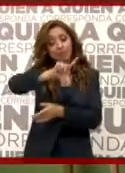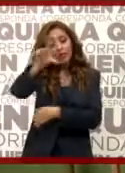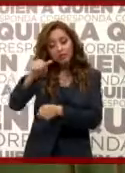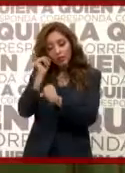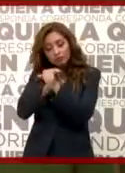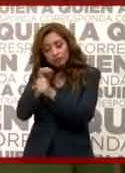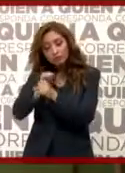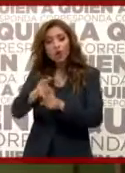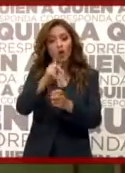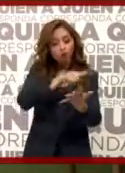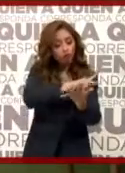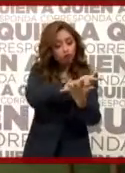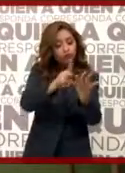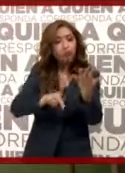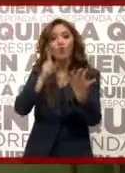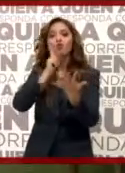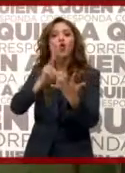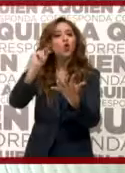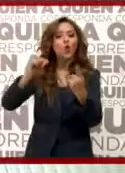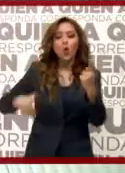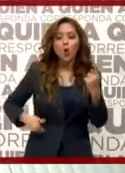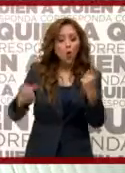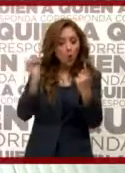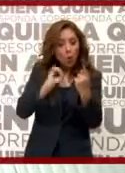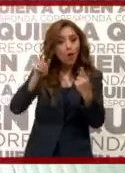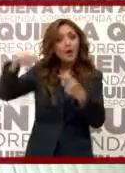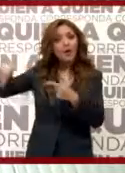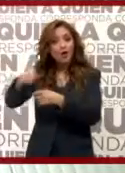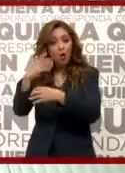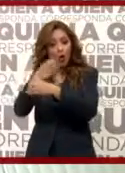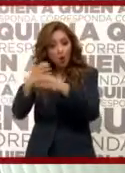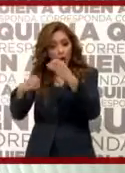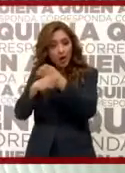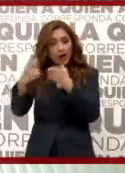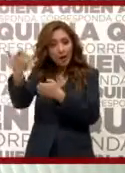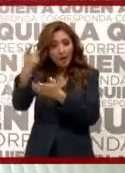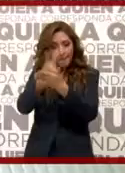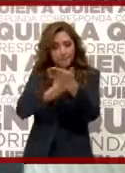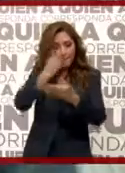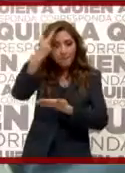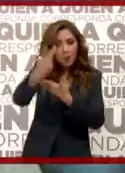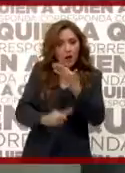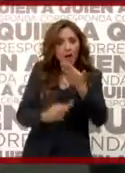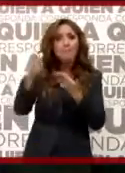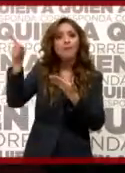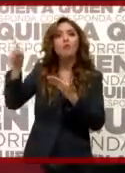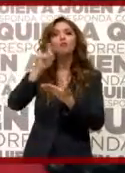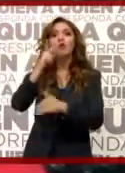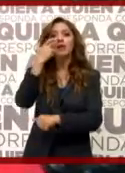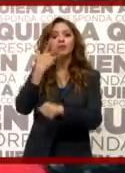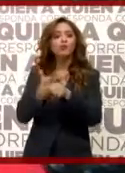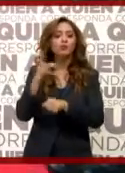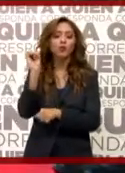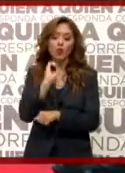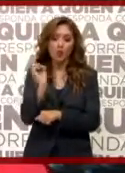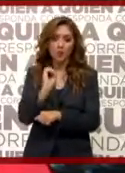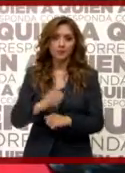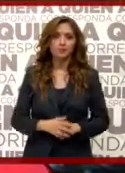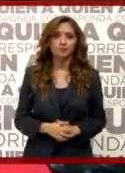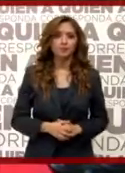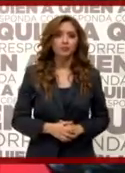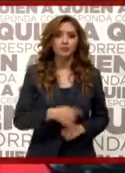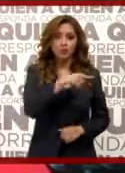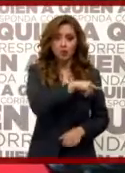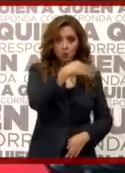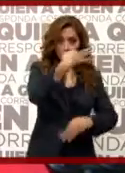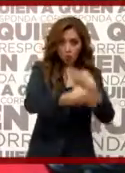que todas ellas eran inocentes, ya que los bienes adquiridos con el recurso del programa no estaban en sus manos. Durante el juicio, peritos